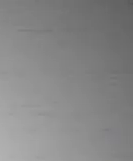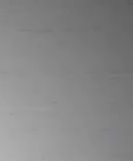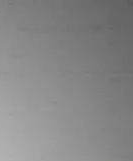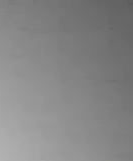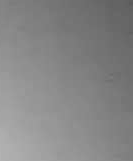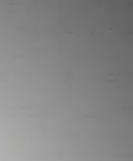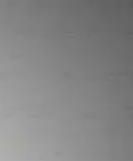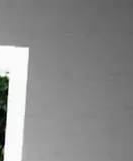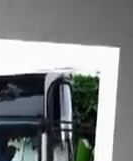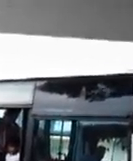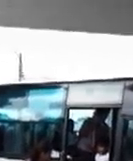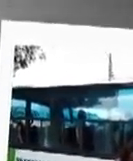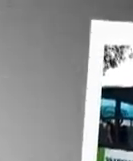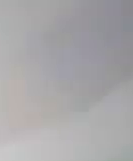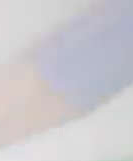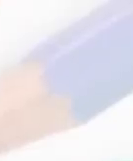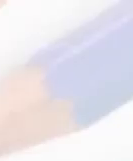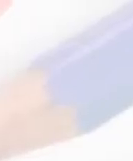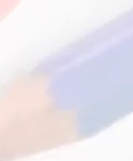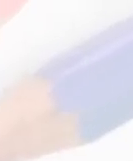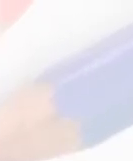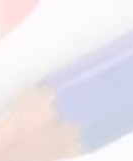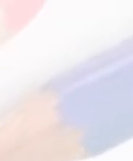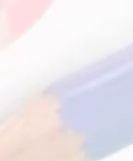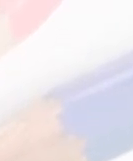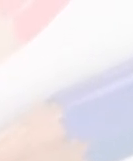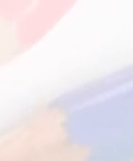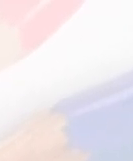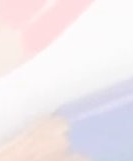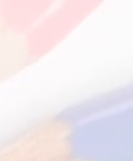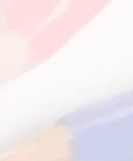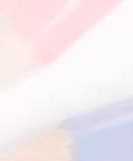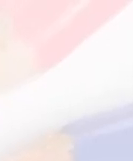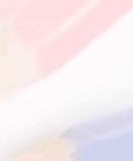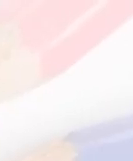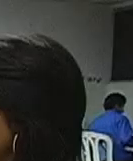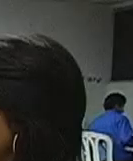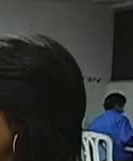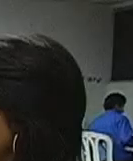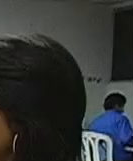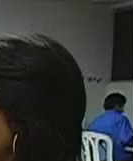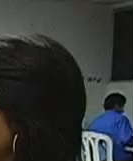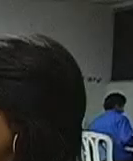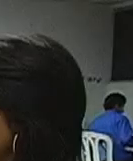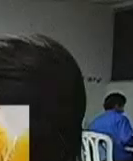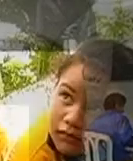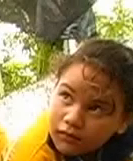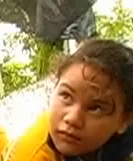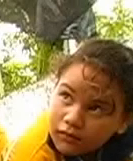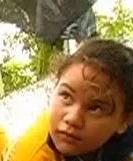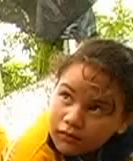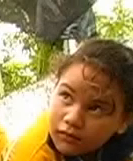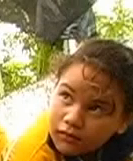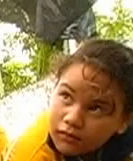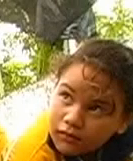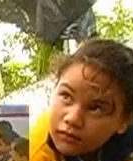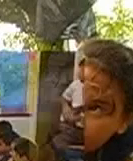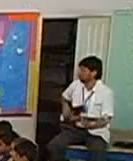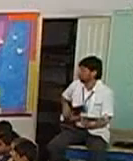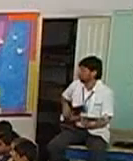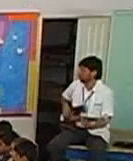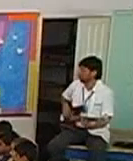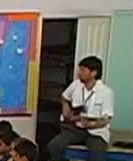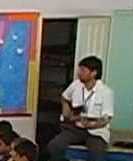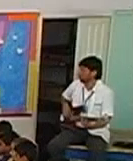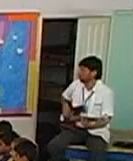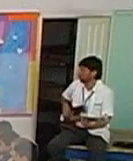constante de la excelencia y hacemos parte del programa de inteligencia emocional. Te esperamos. Institución Educativa Infantas, sedes Miramar y